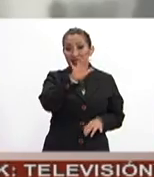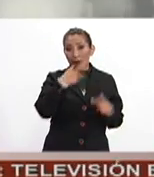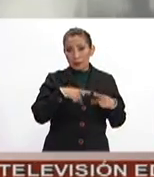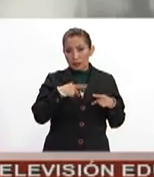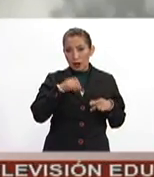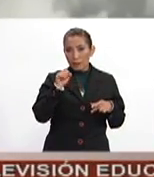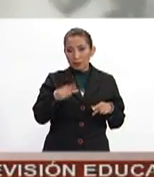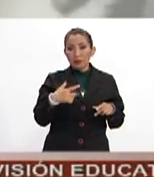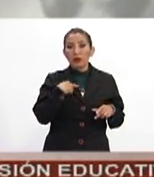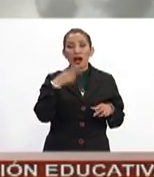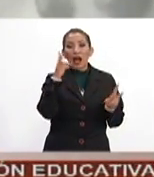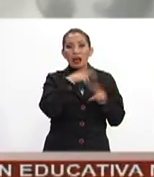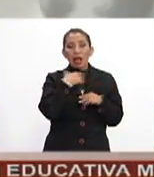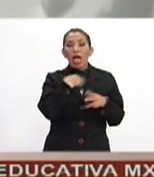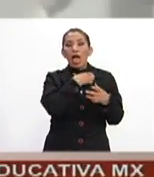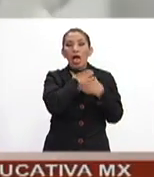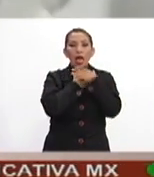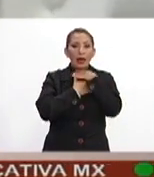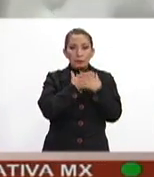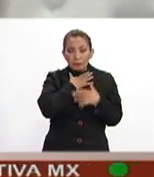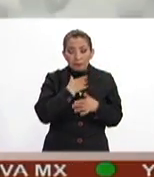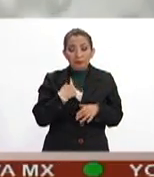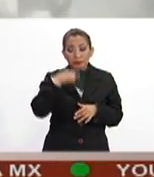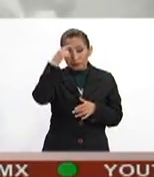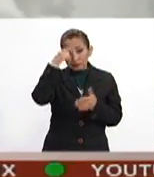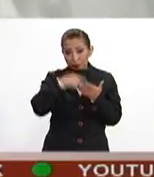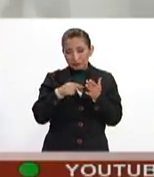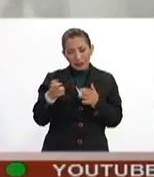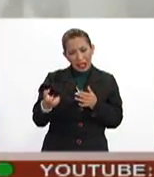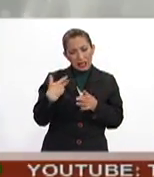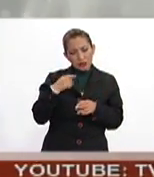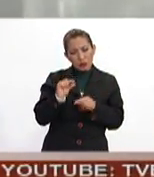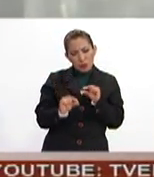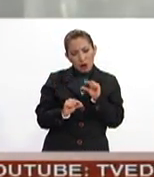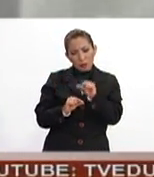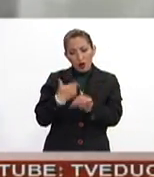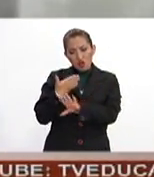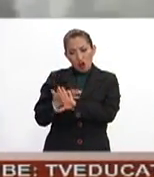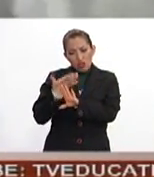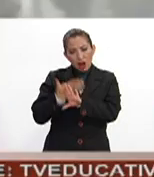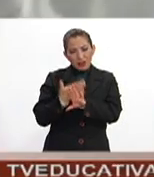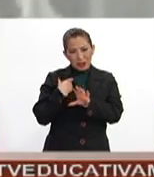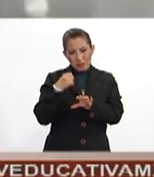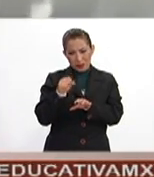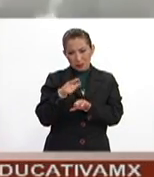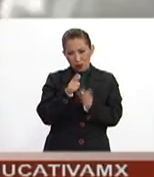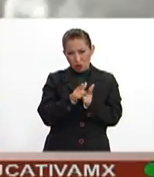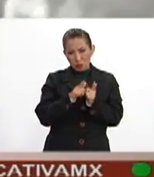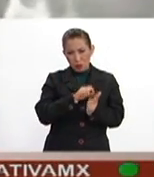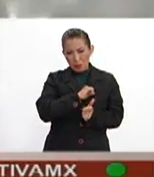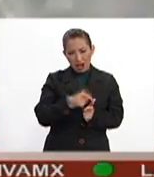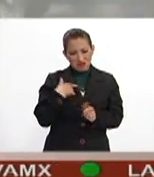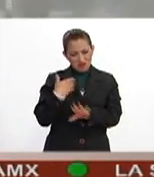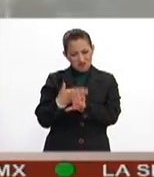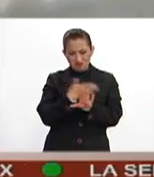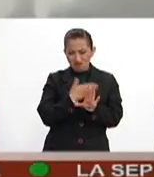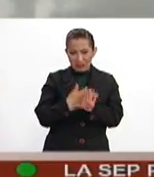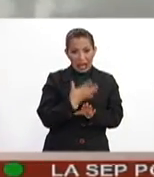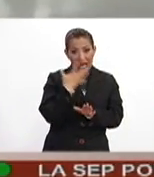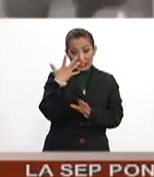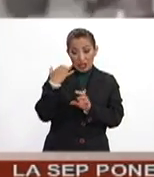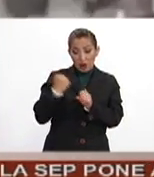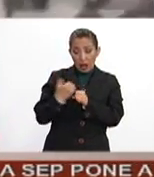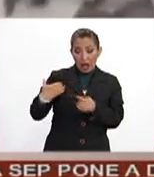35 personas por asfixia. Entonces vemos que esta escalada que se viene dando en este ya quinto